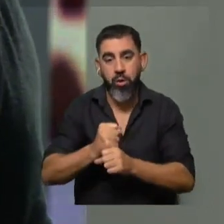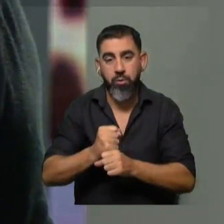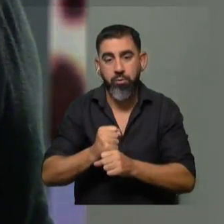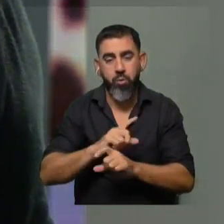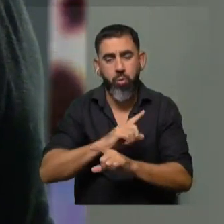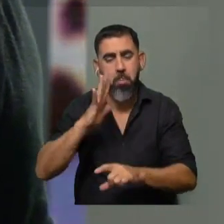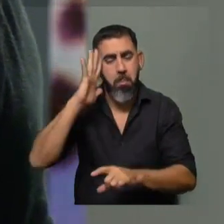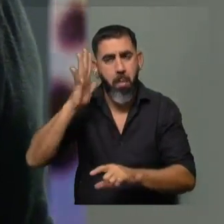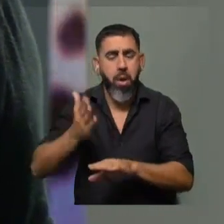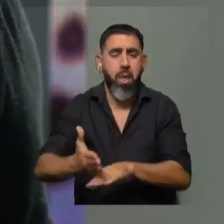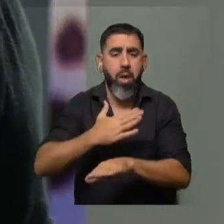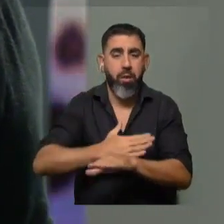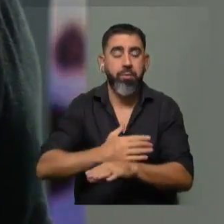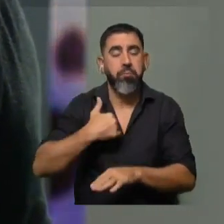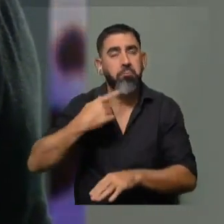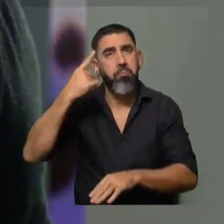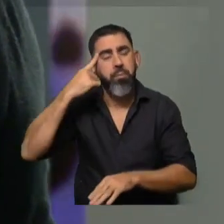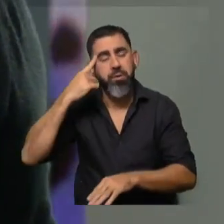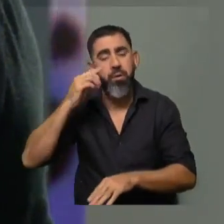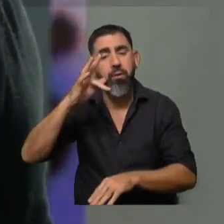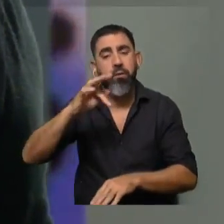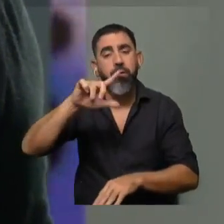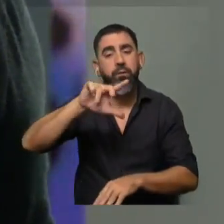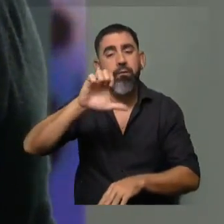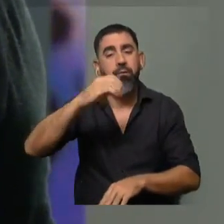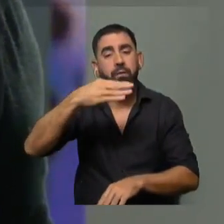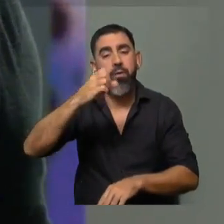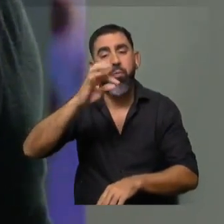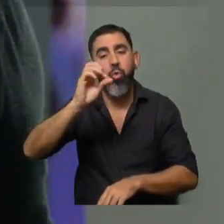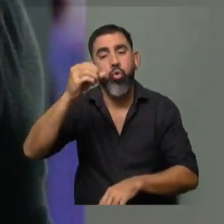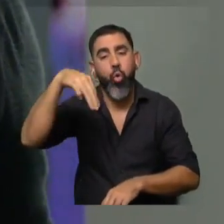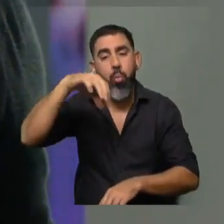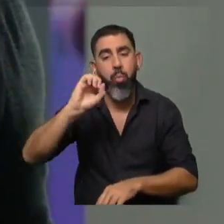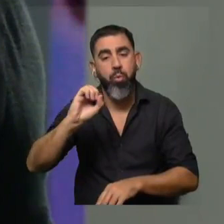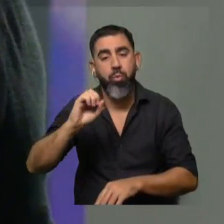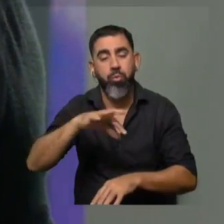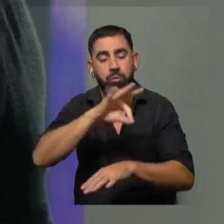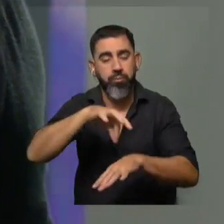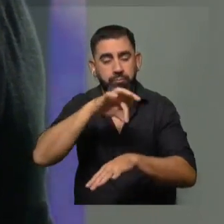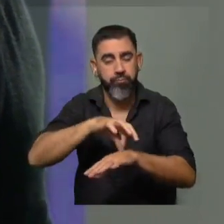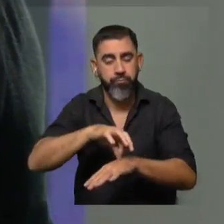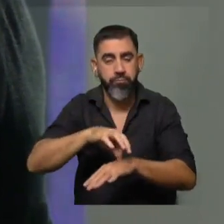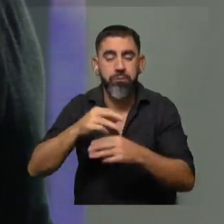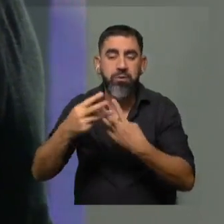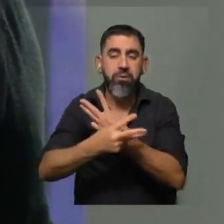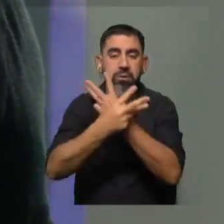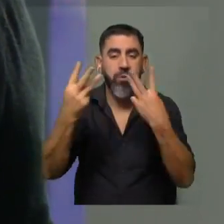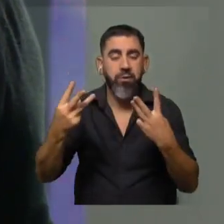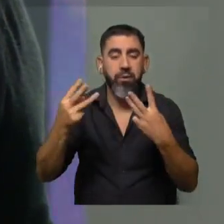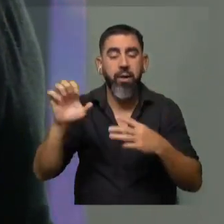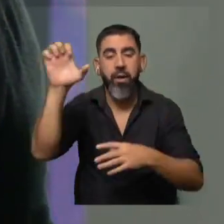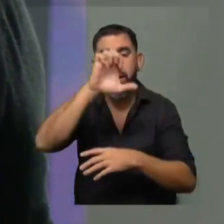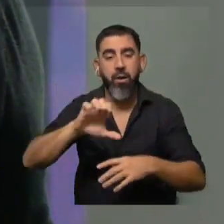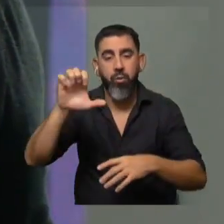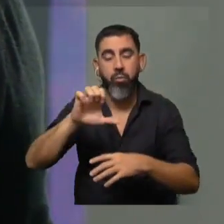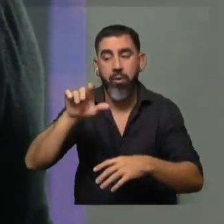impensable también, porque uno siempre cuando piensa en flebótomos, en general últimamente, ahora ya por suerte no tanto, pero pensaba lo que pasaba en Europa, y en Europa